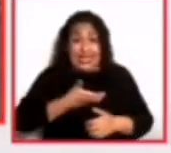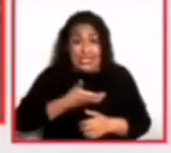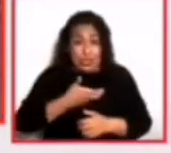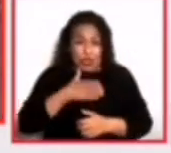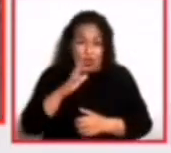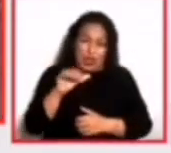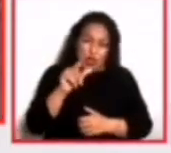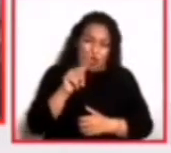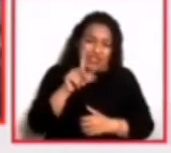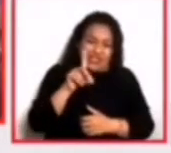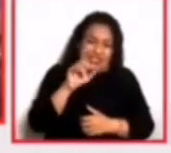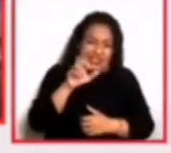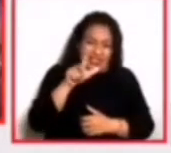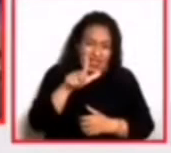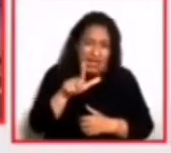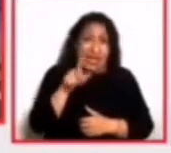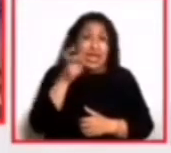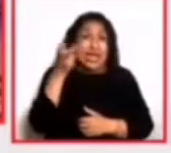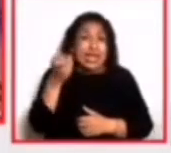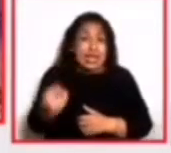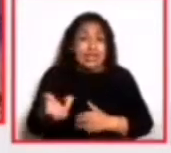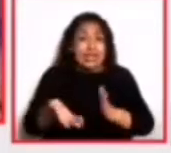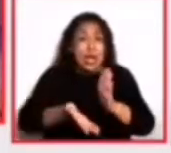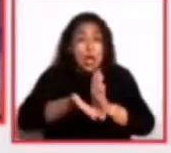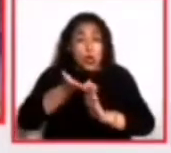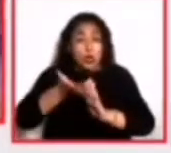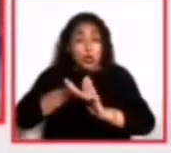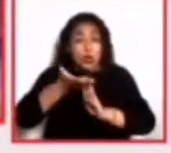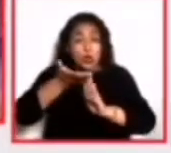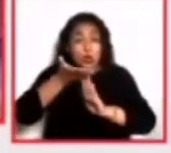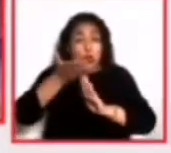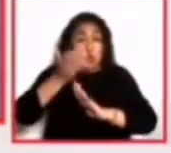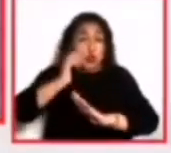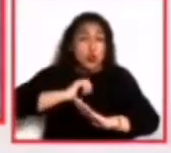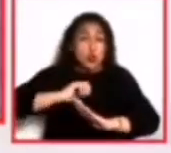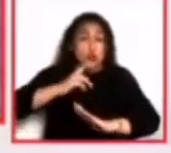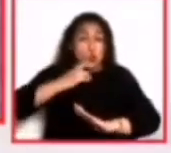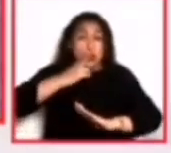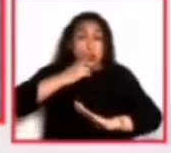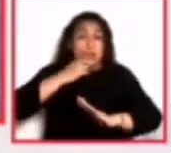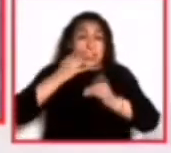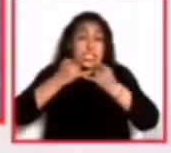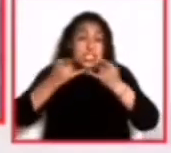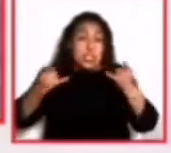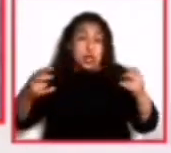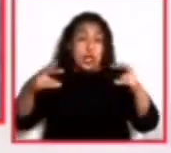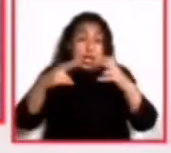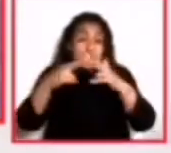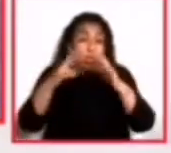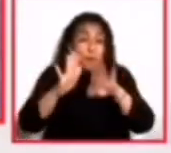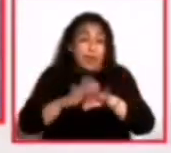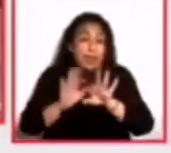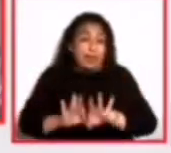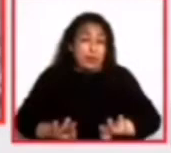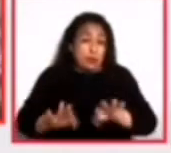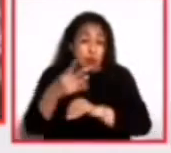que es el monumento histórico religioso tal vez más importante del